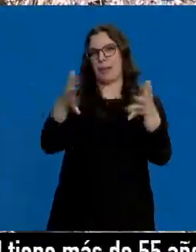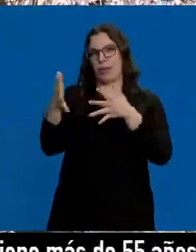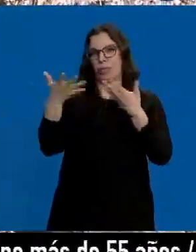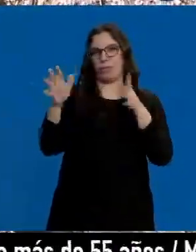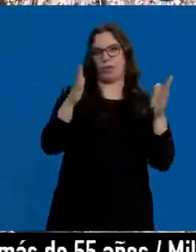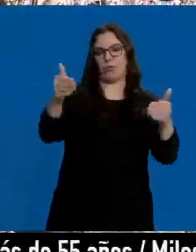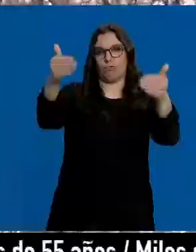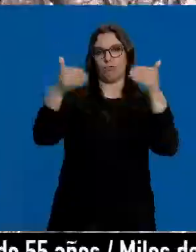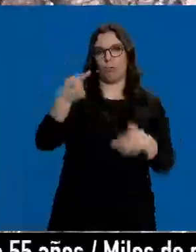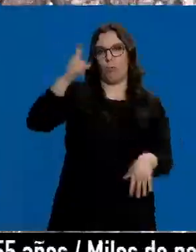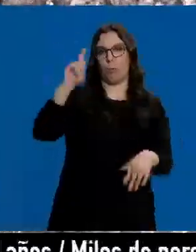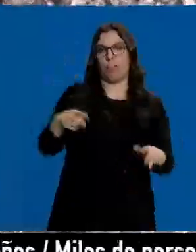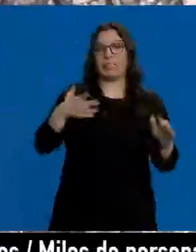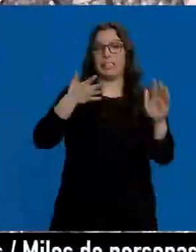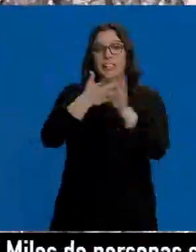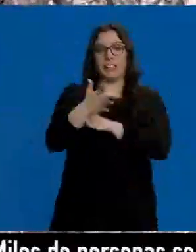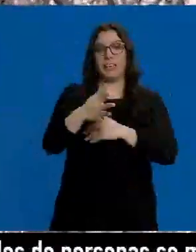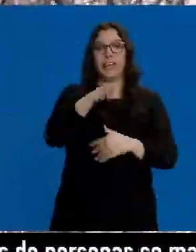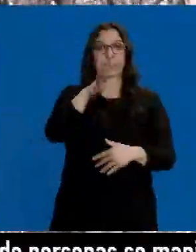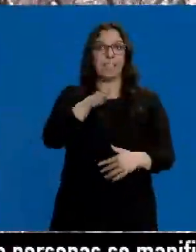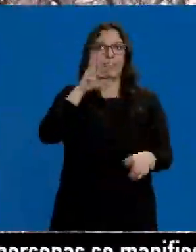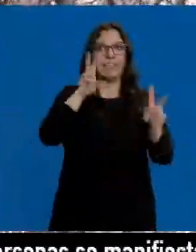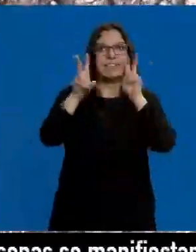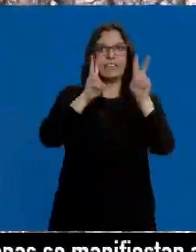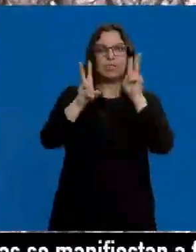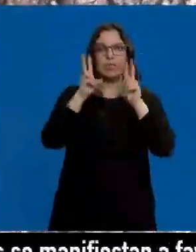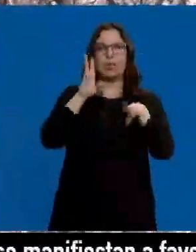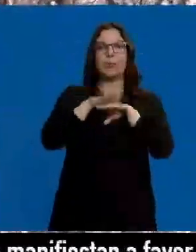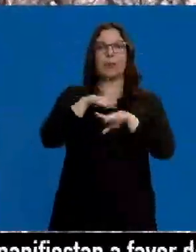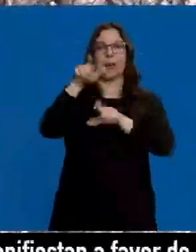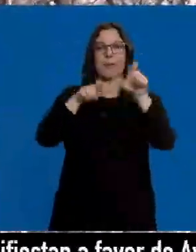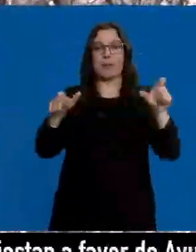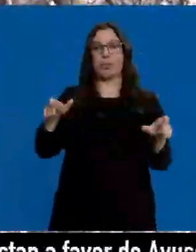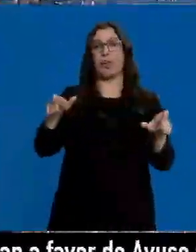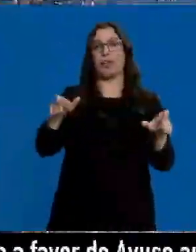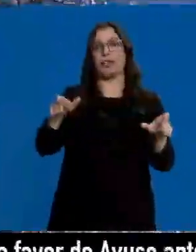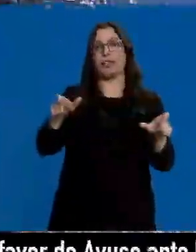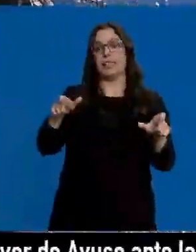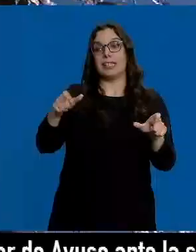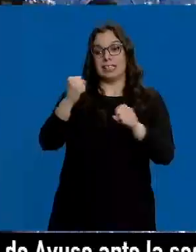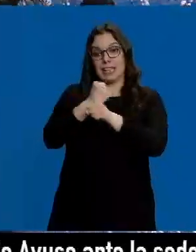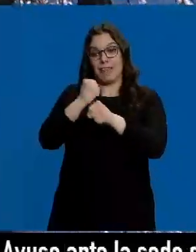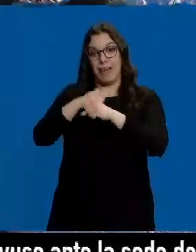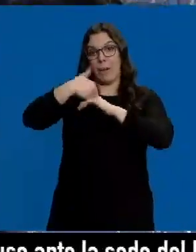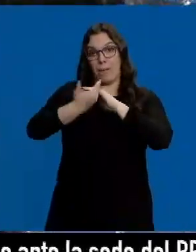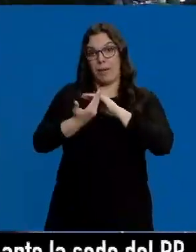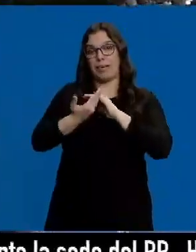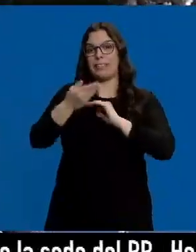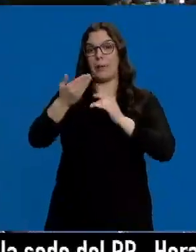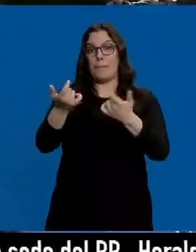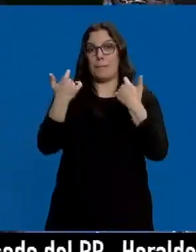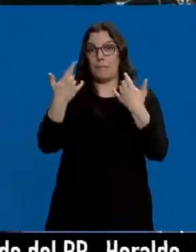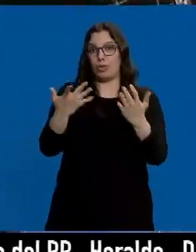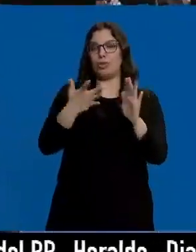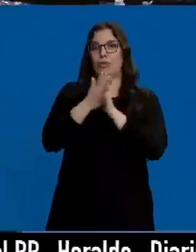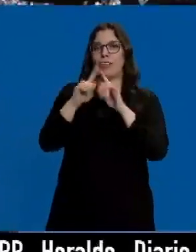ahora. Y lo que se convierte en un auténtico espectáculo visual para los productores, esta floración tan temprana trae